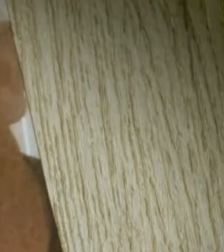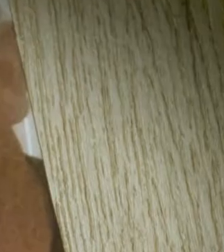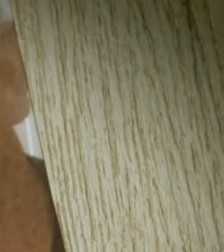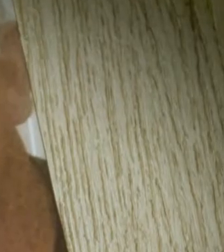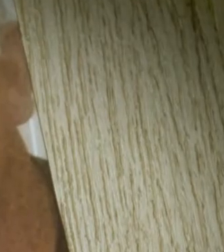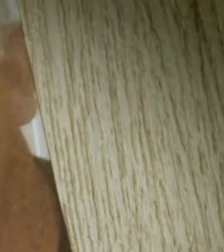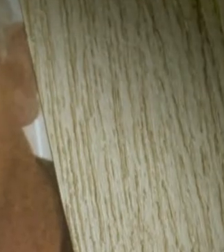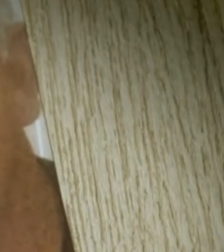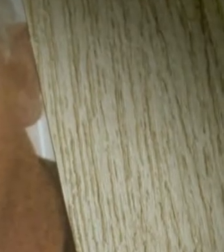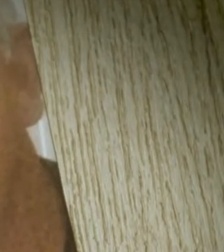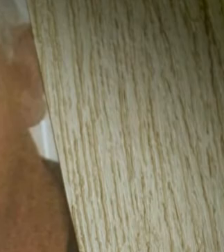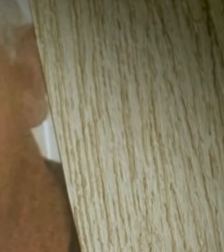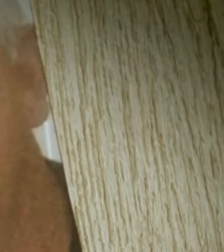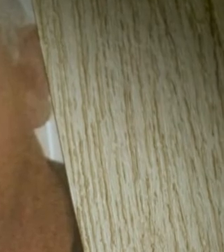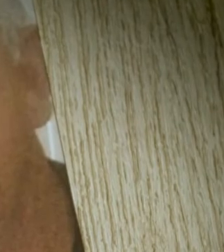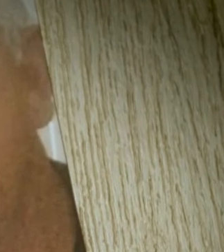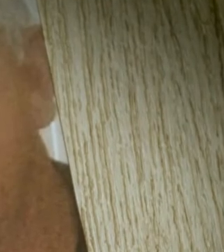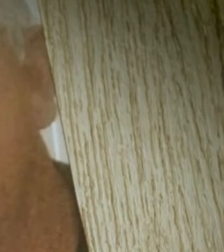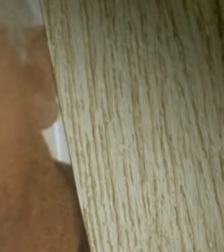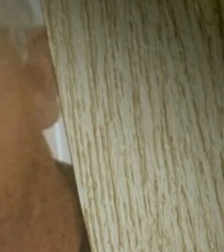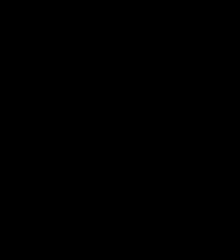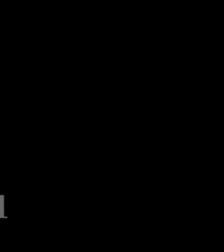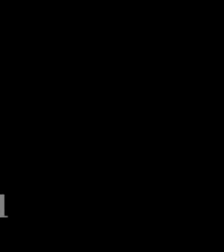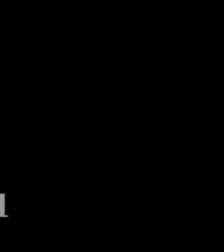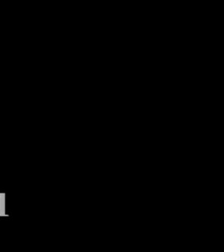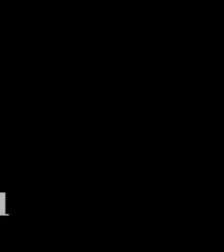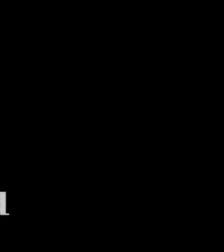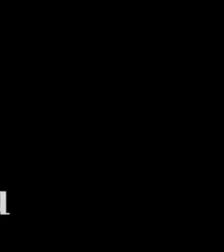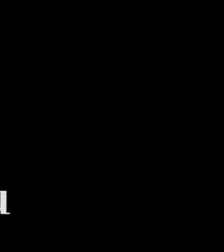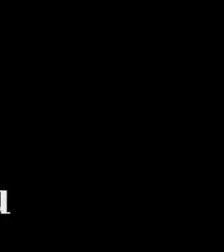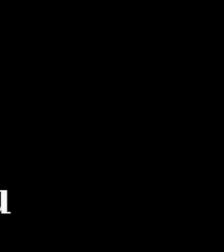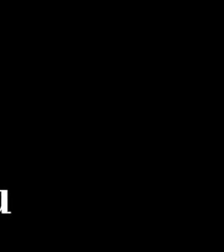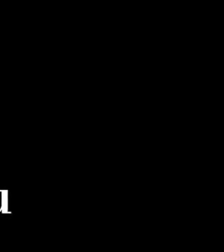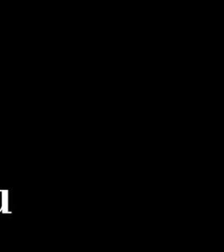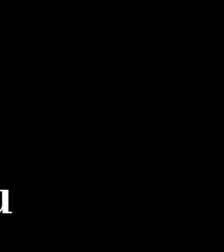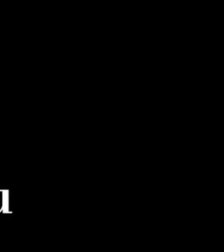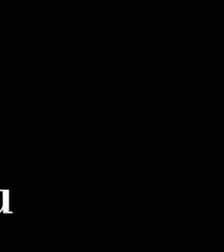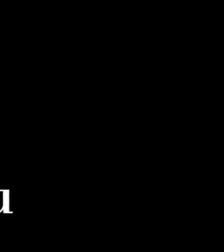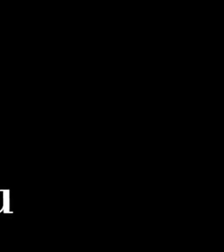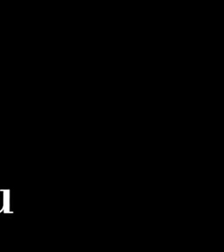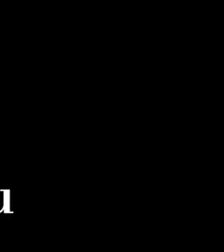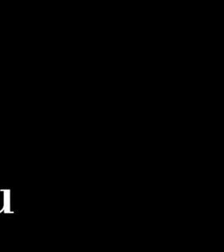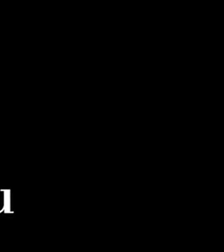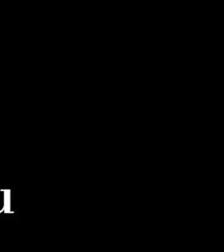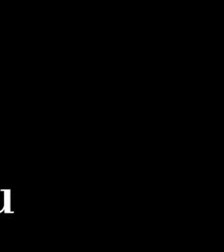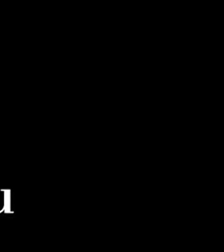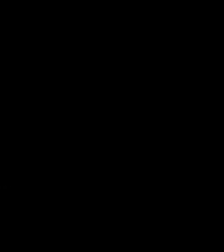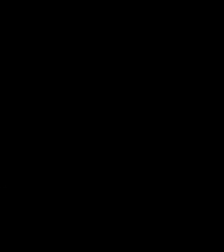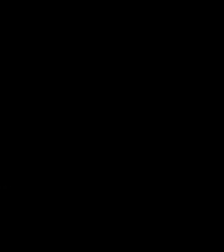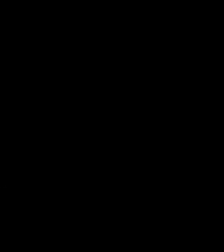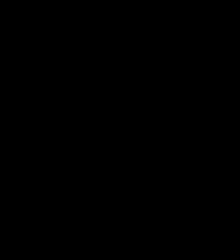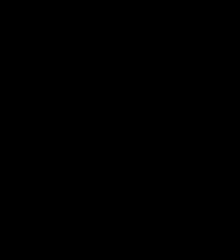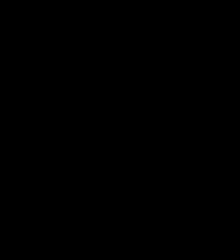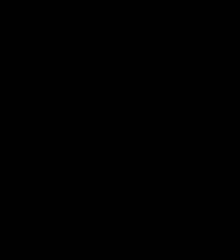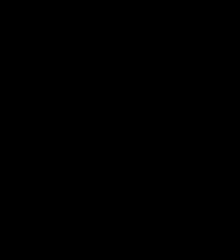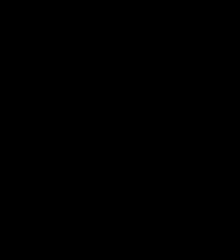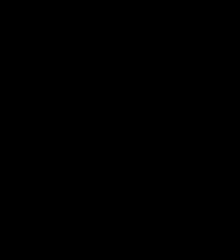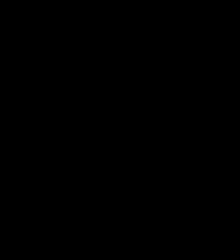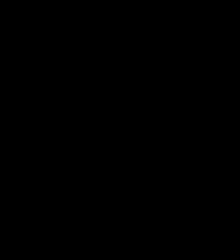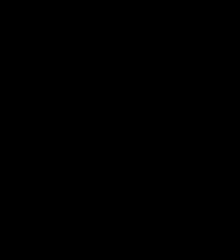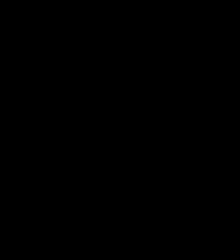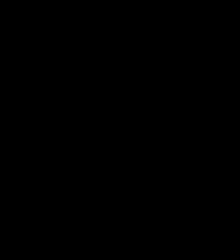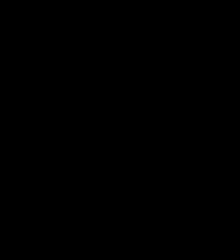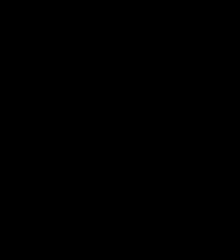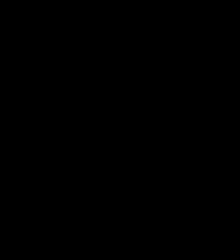Y esa fue la llamada que nunca pudo hacer. A veces cierro mis ojos y yo, ay, papá, quisiera abrazarte una vez